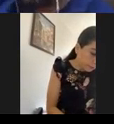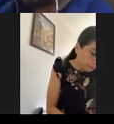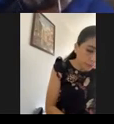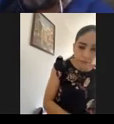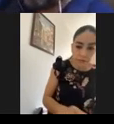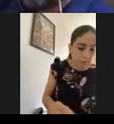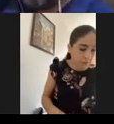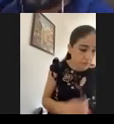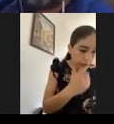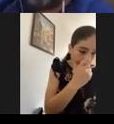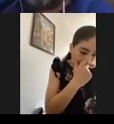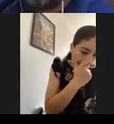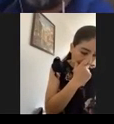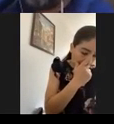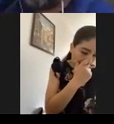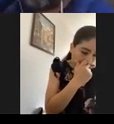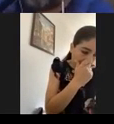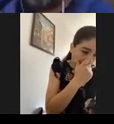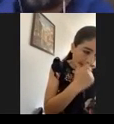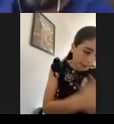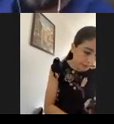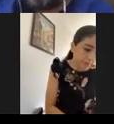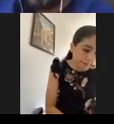ni en una exhibición ni en varias. Lo logramos.